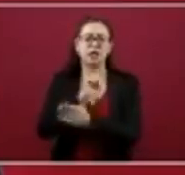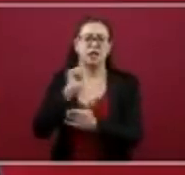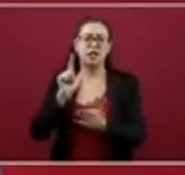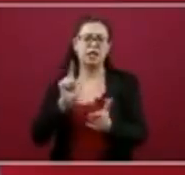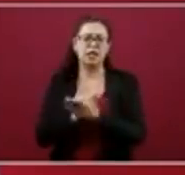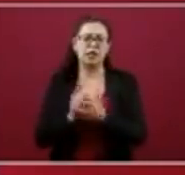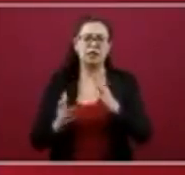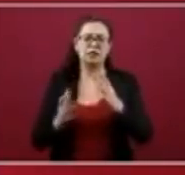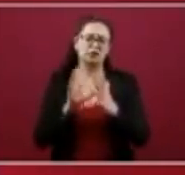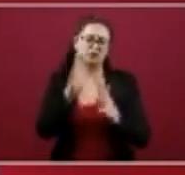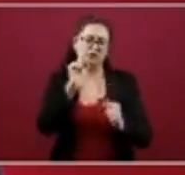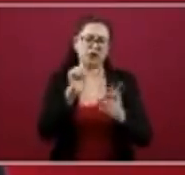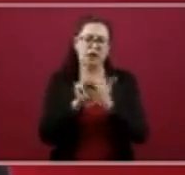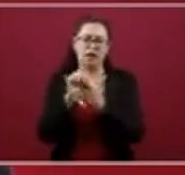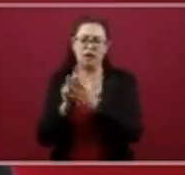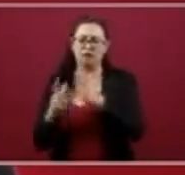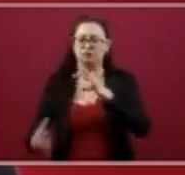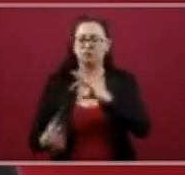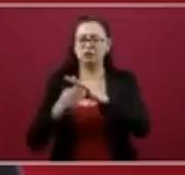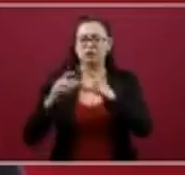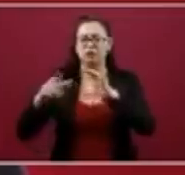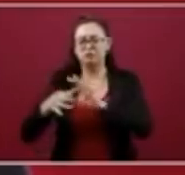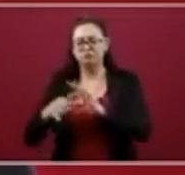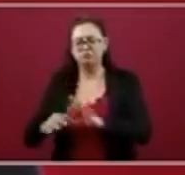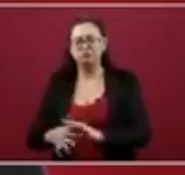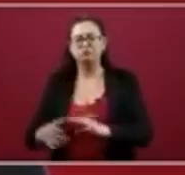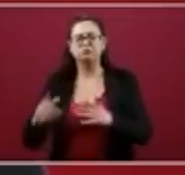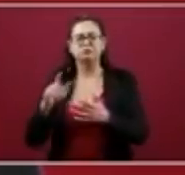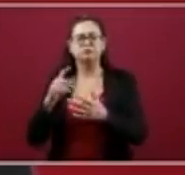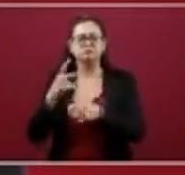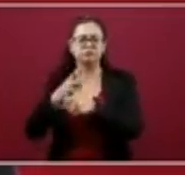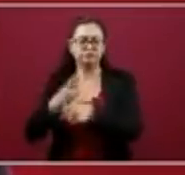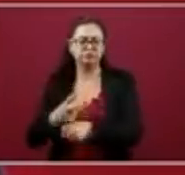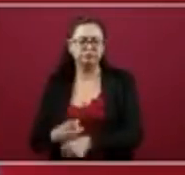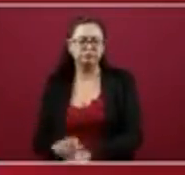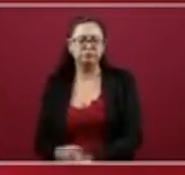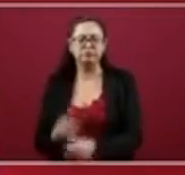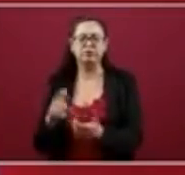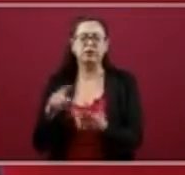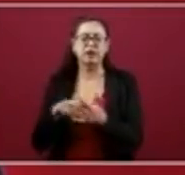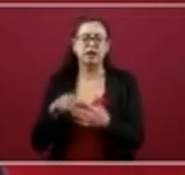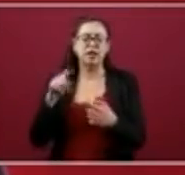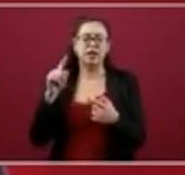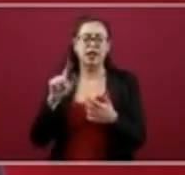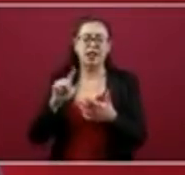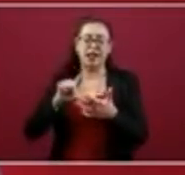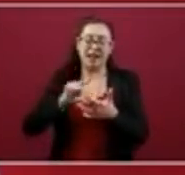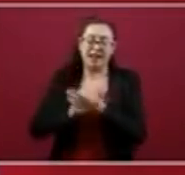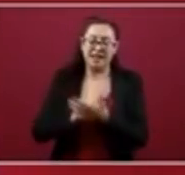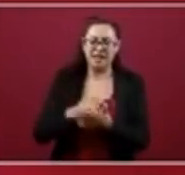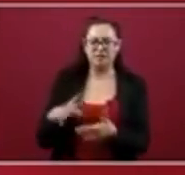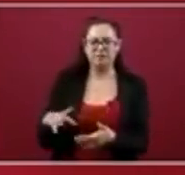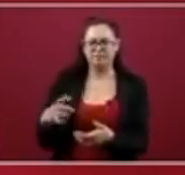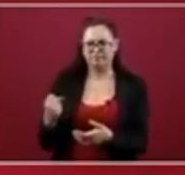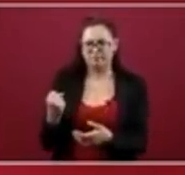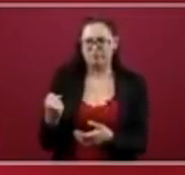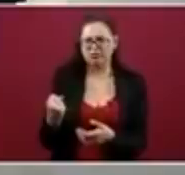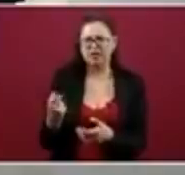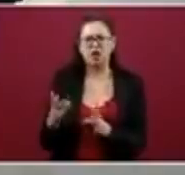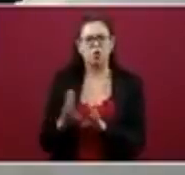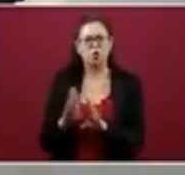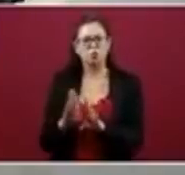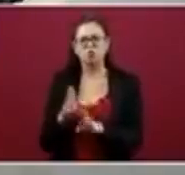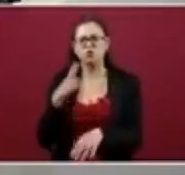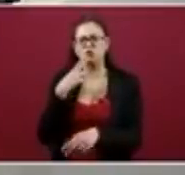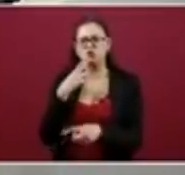complementarias, la ley de uso de fuerza y la ley orgánica, la